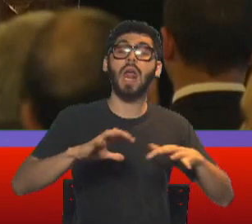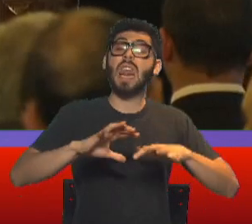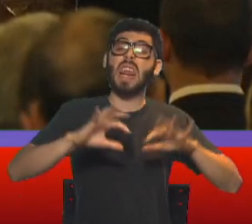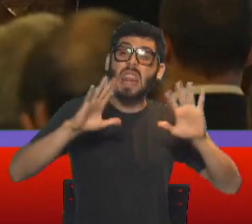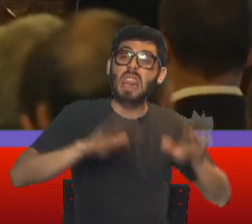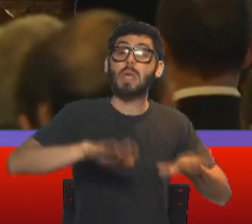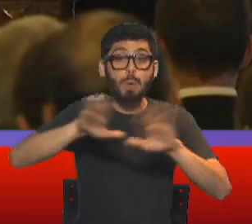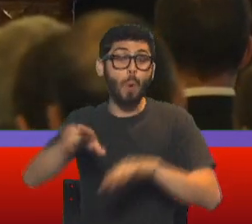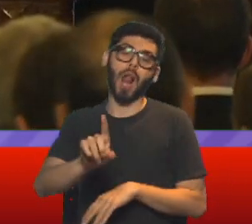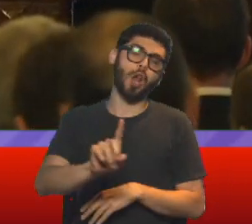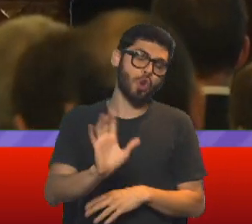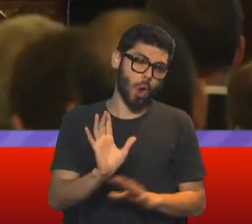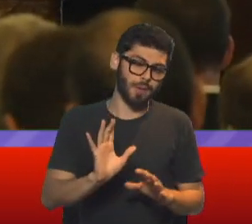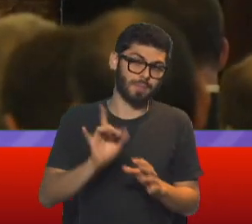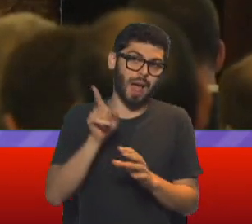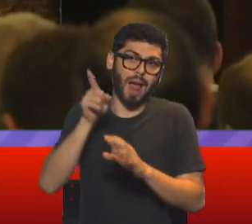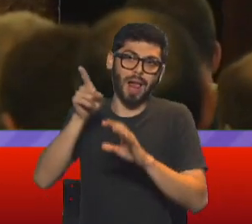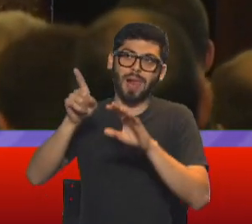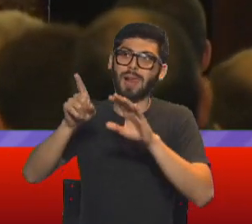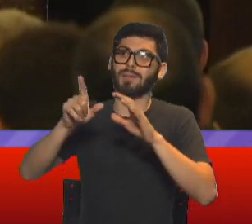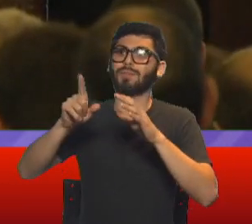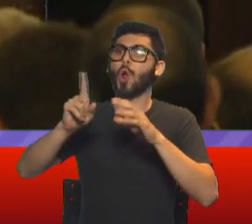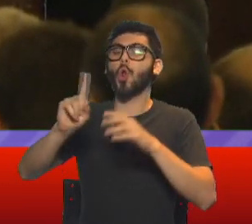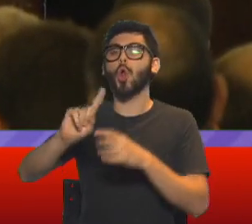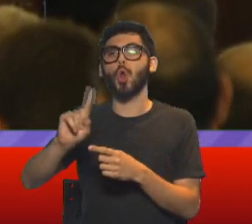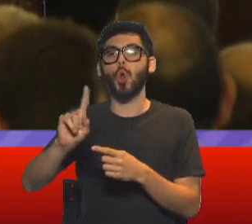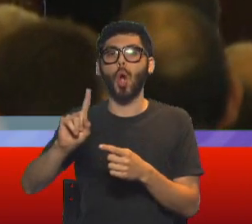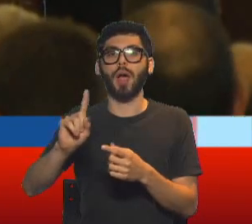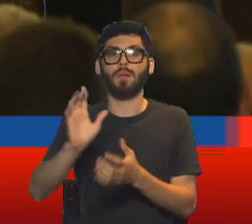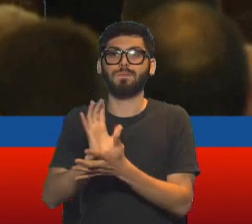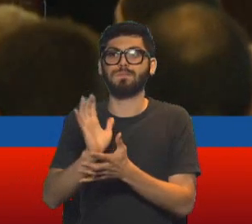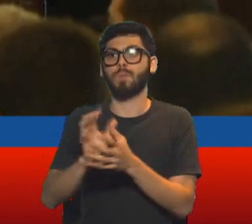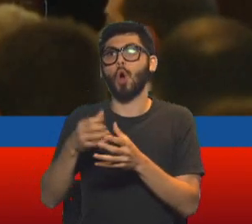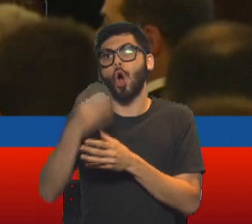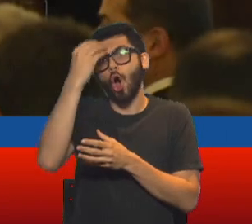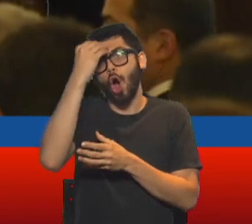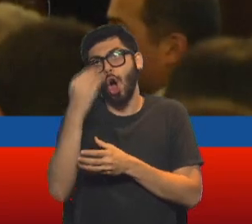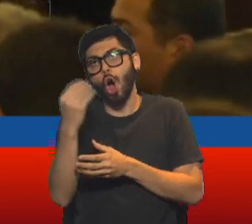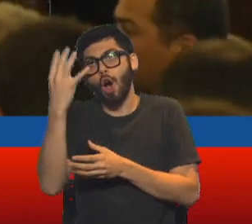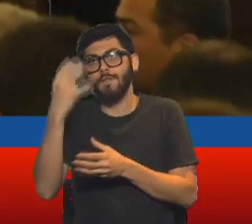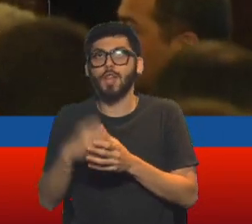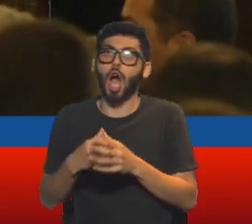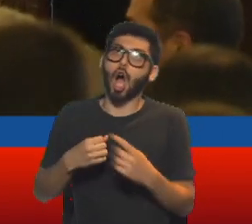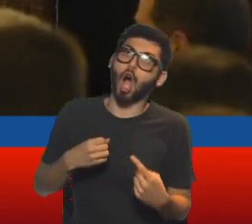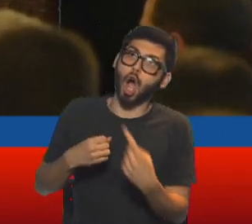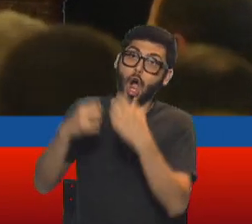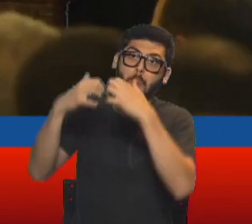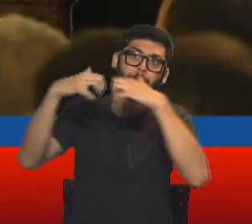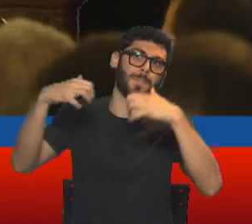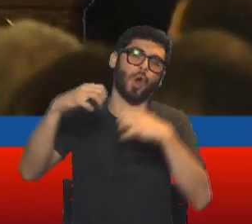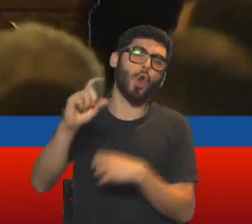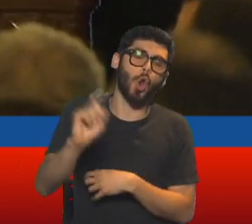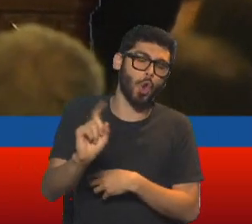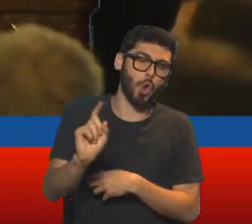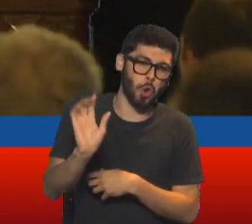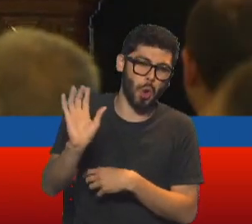convocó Alberto Fernández, pensado como una política pública para este presidente o para cualquier presidente o presidenta que